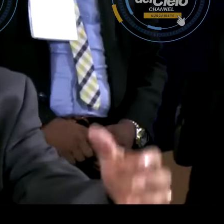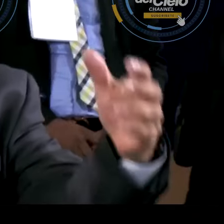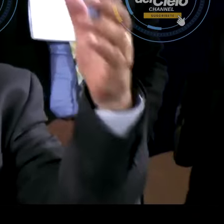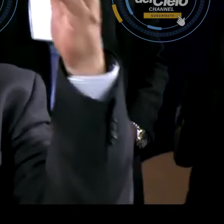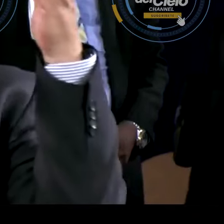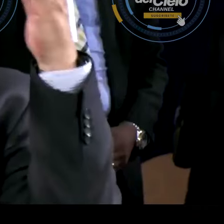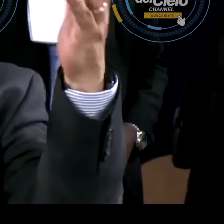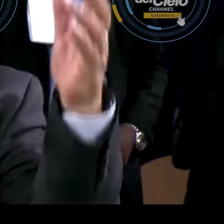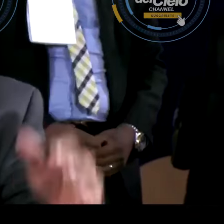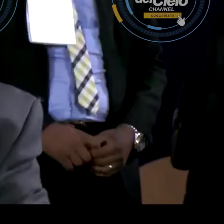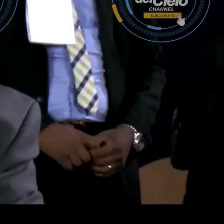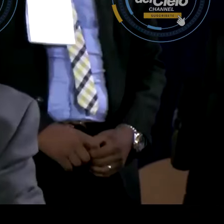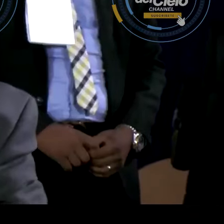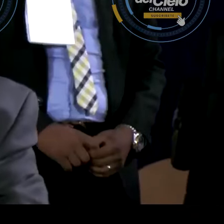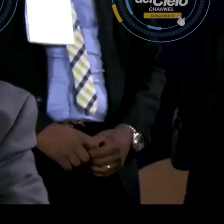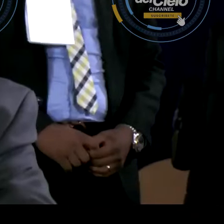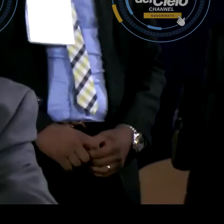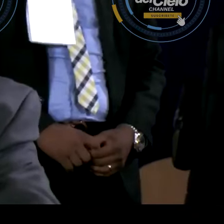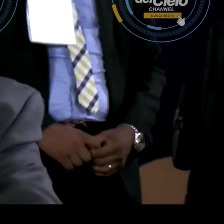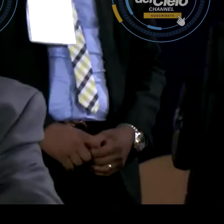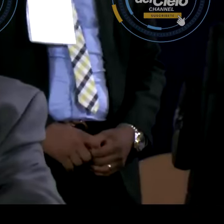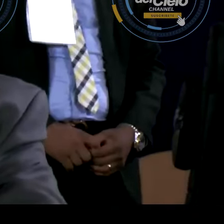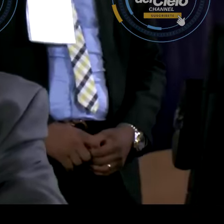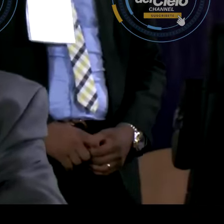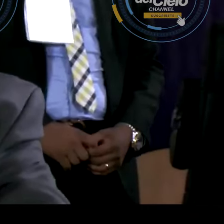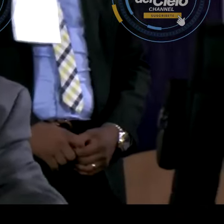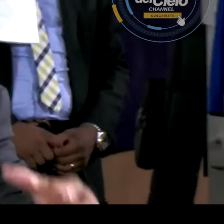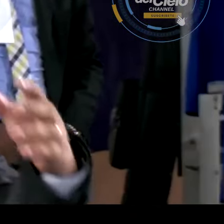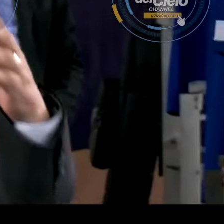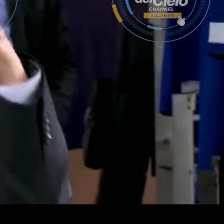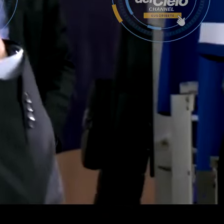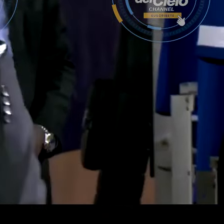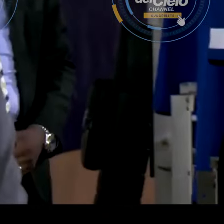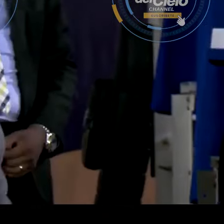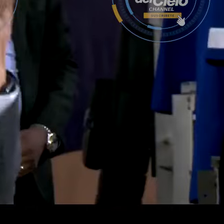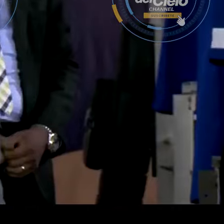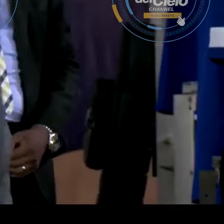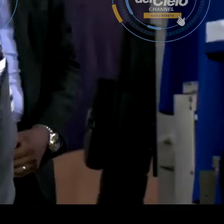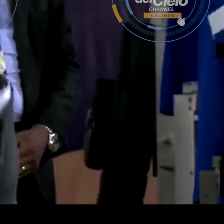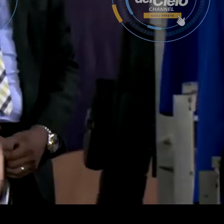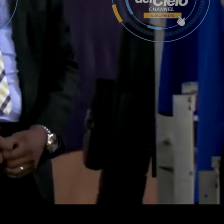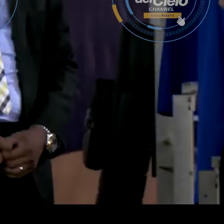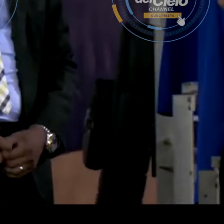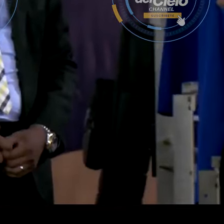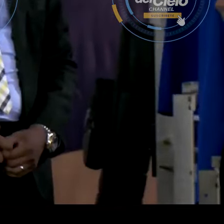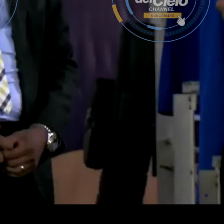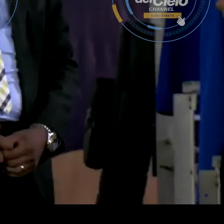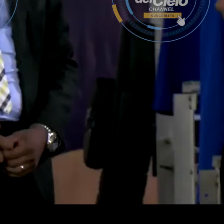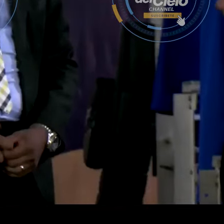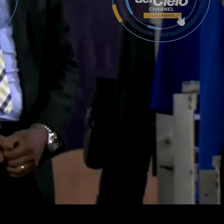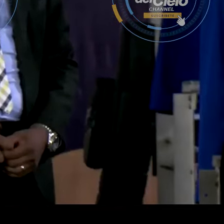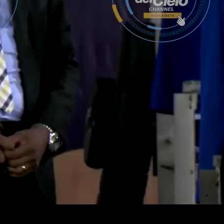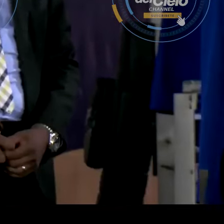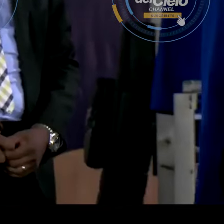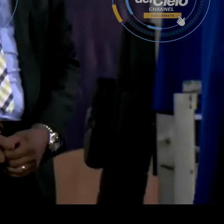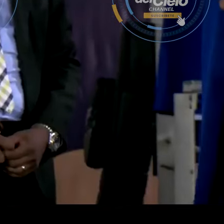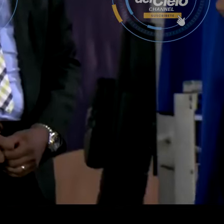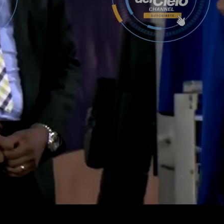Oh, de tal manera que ellos, Señor, también puedan disfrutar de esta nueva